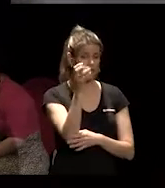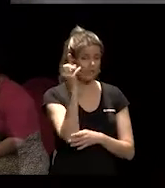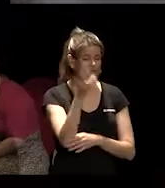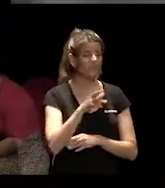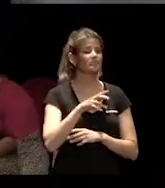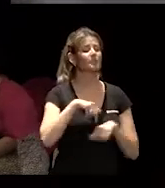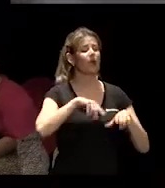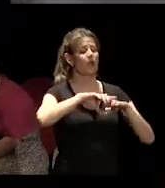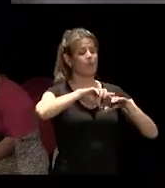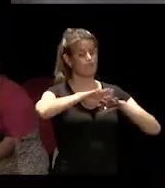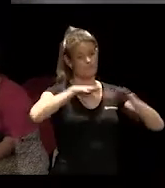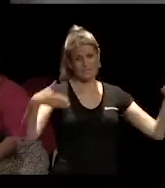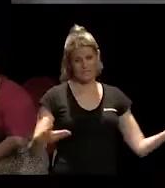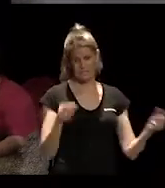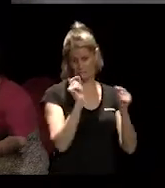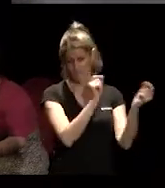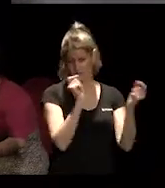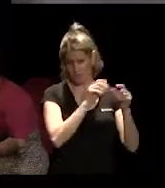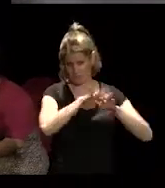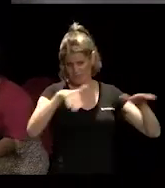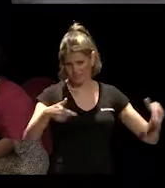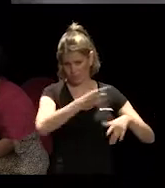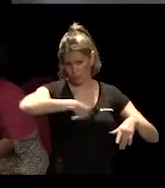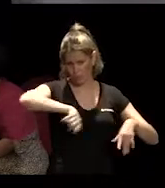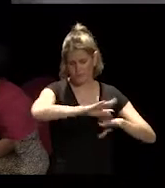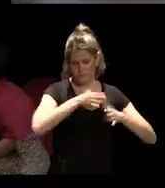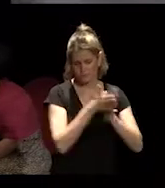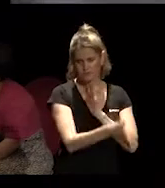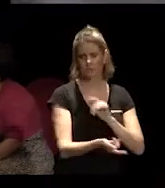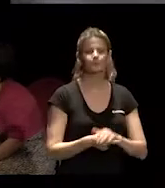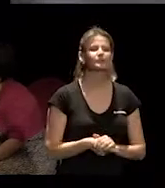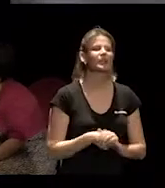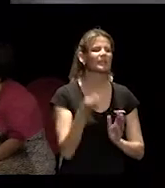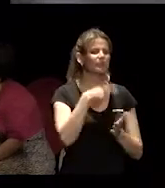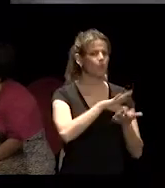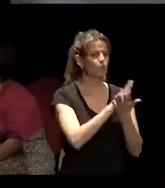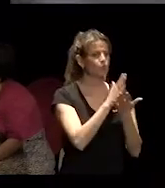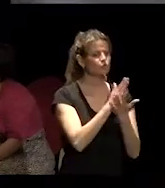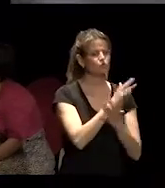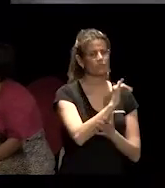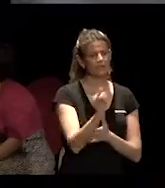redondas, que van a ser muy interesantes, van a haber cursos y masterclass,